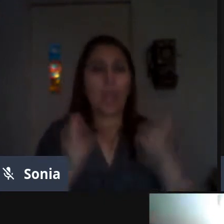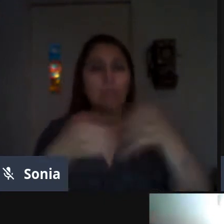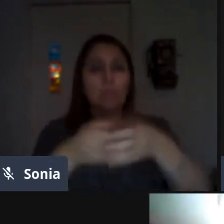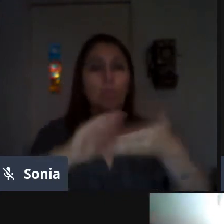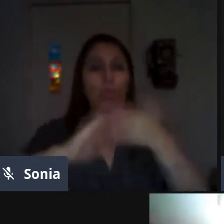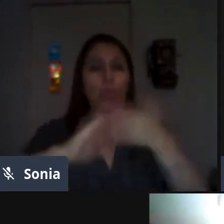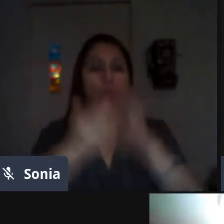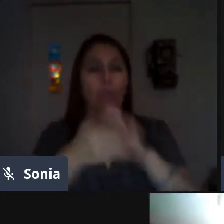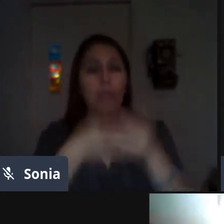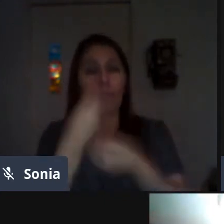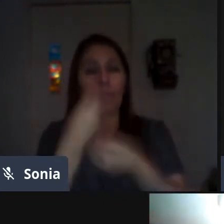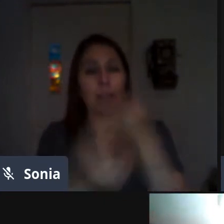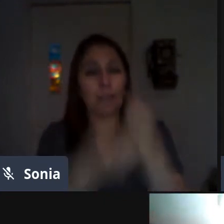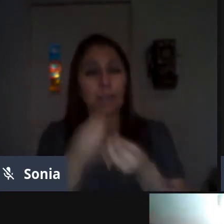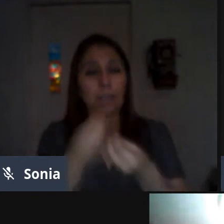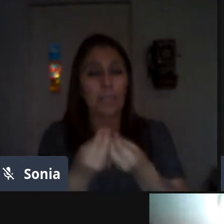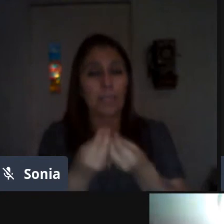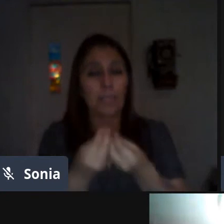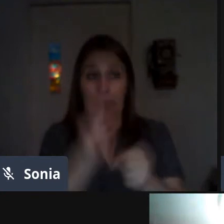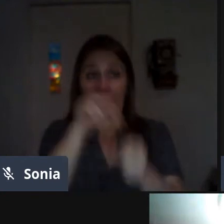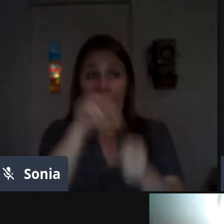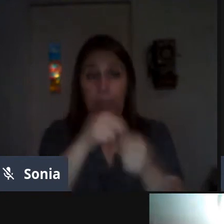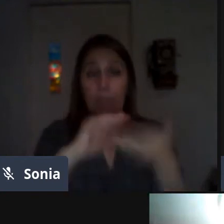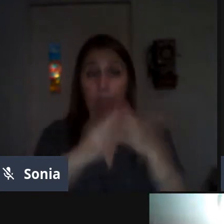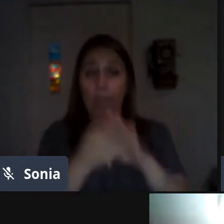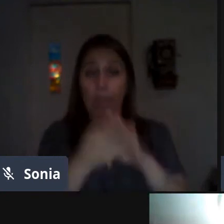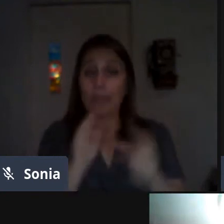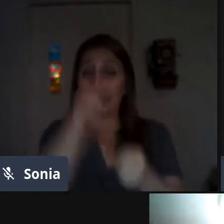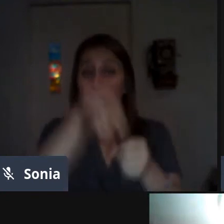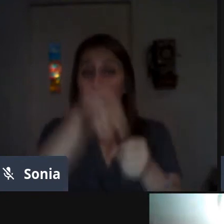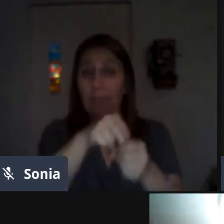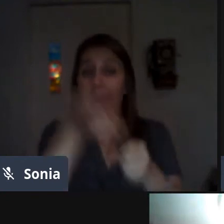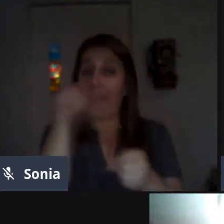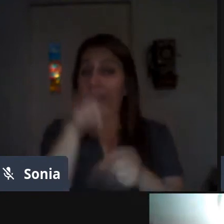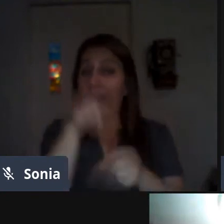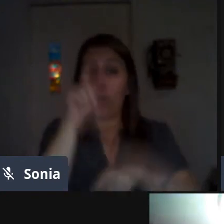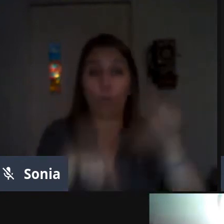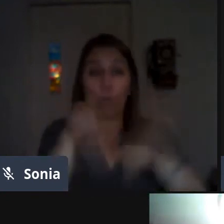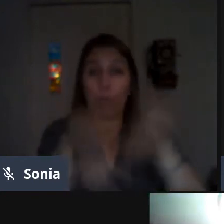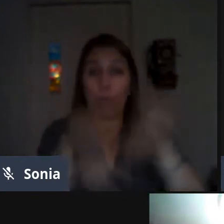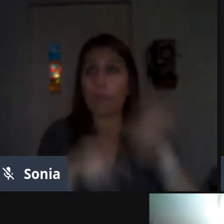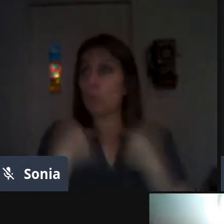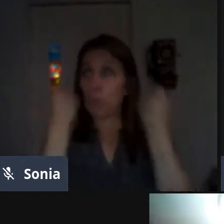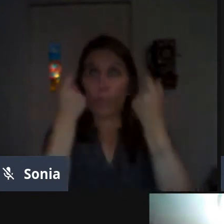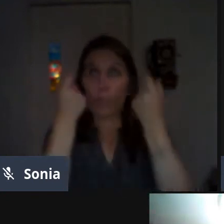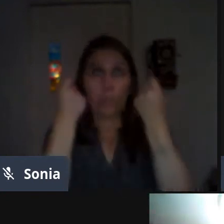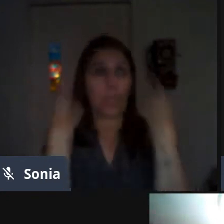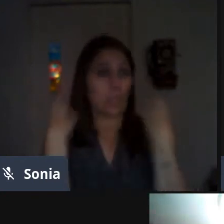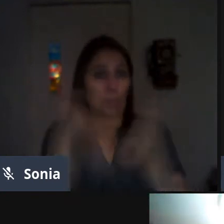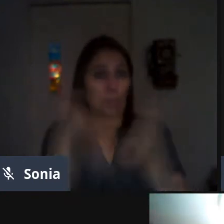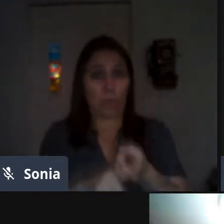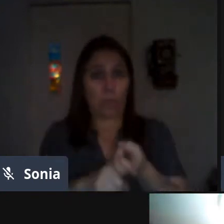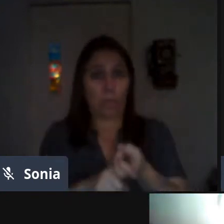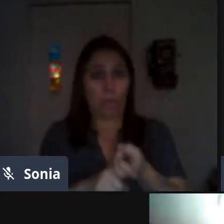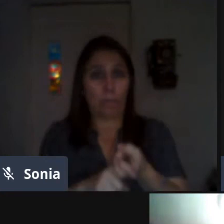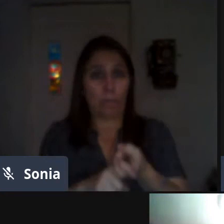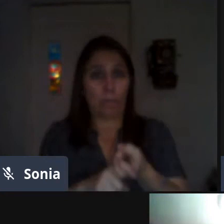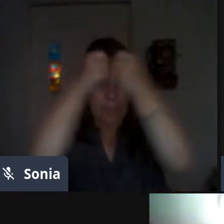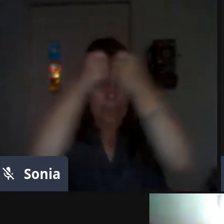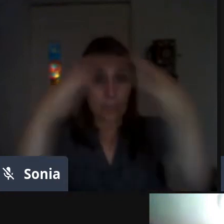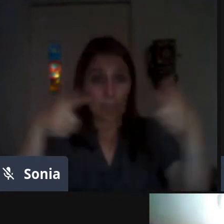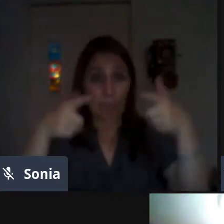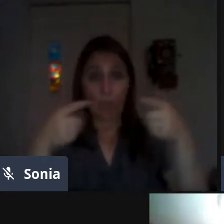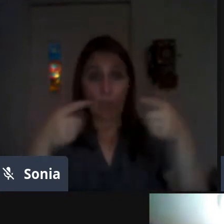comunidades imágenes que no tienen la posibilidad de hablar en español donde un estado tampoco proporcionan